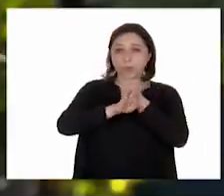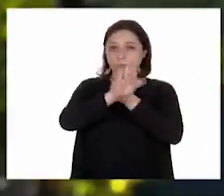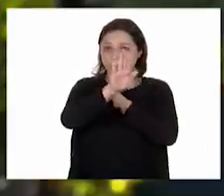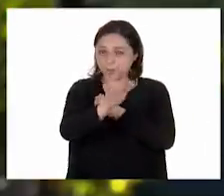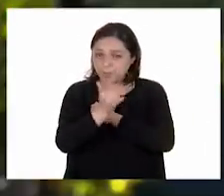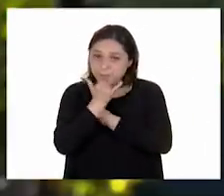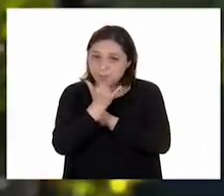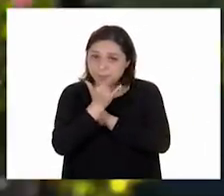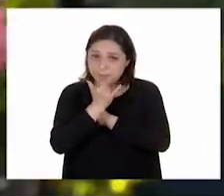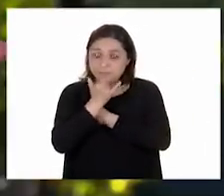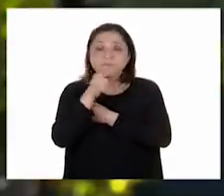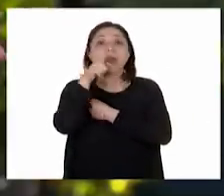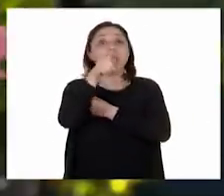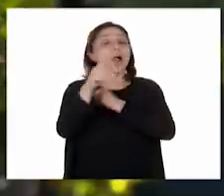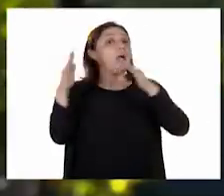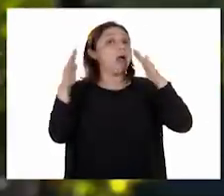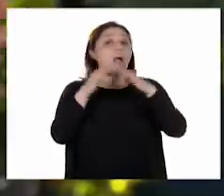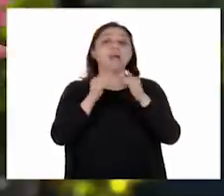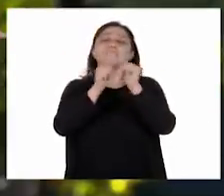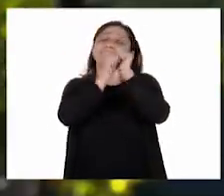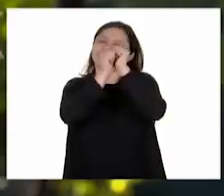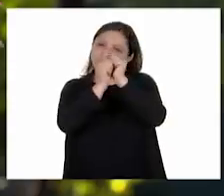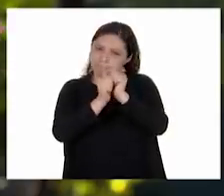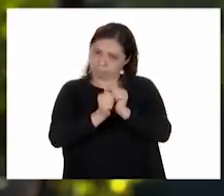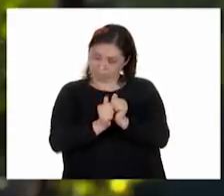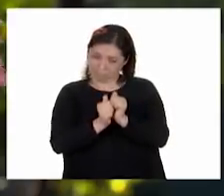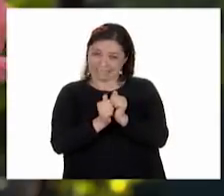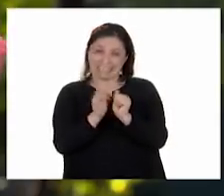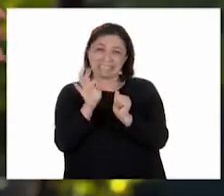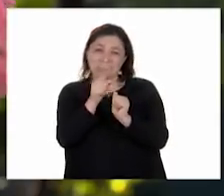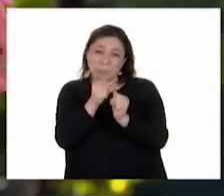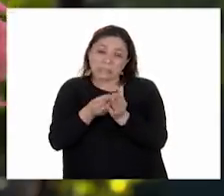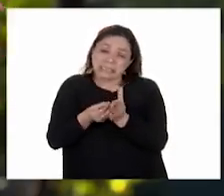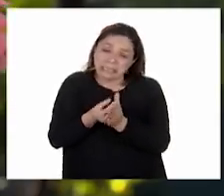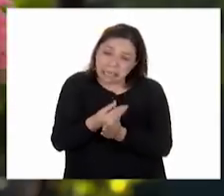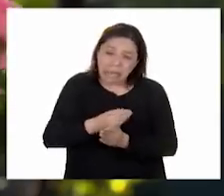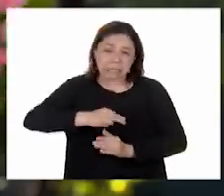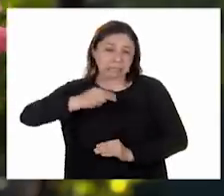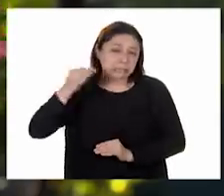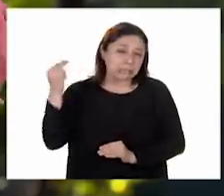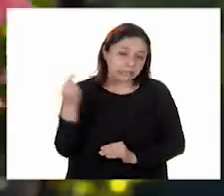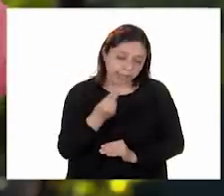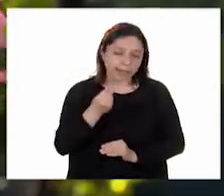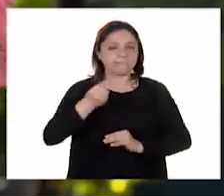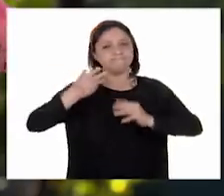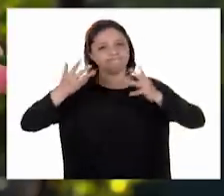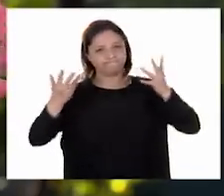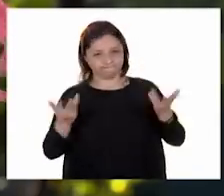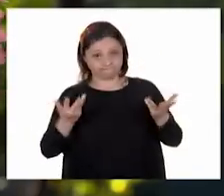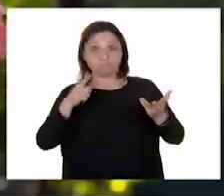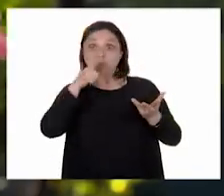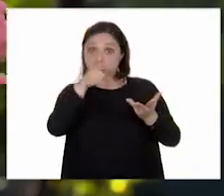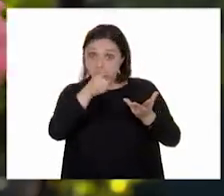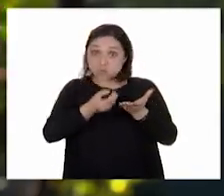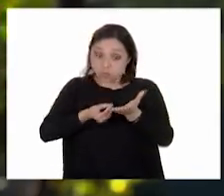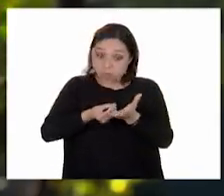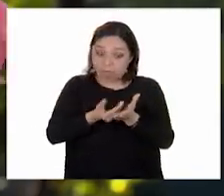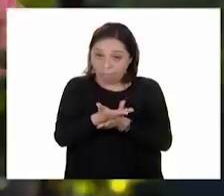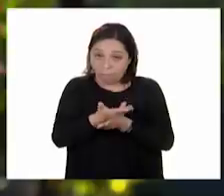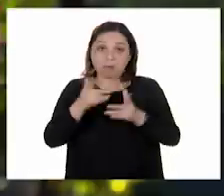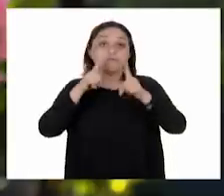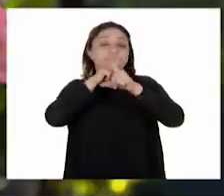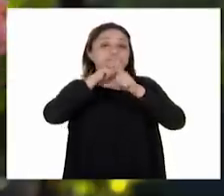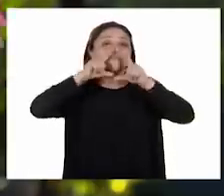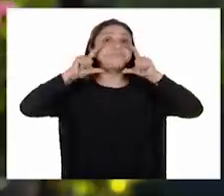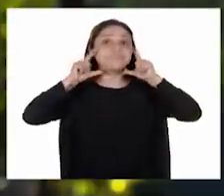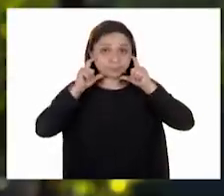Trata de no salir de casa a menos que sea muy necesario. Si lo haces, utiliza el